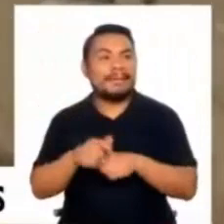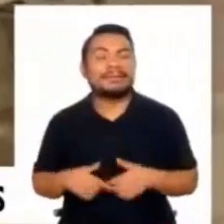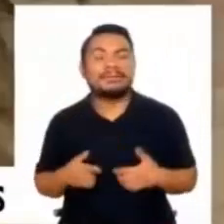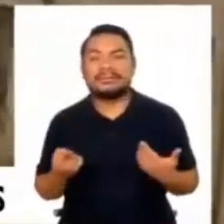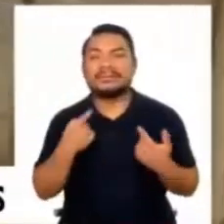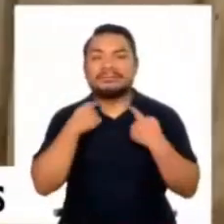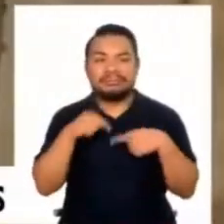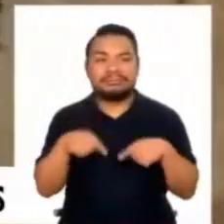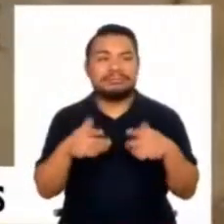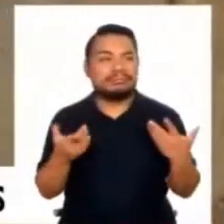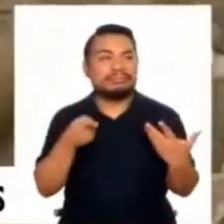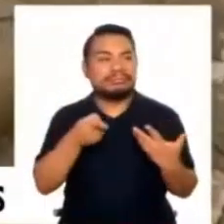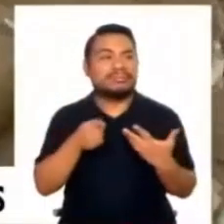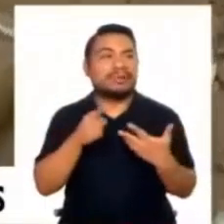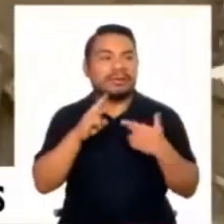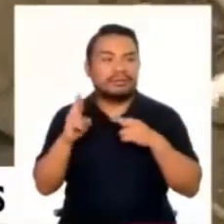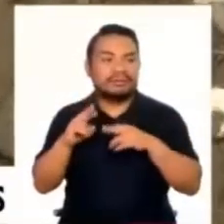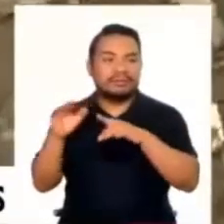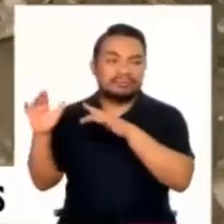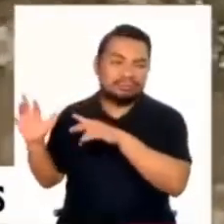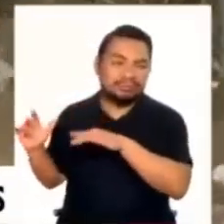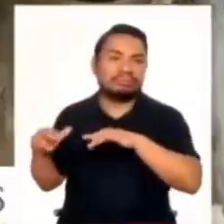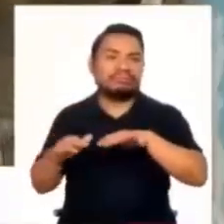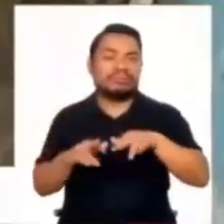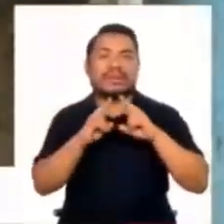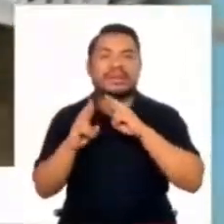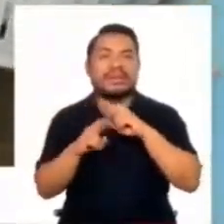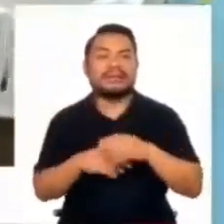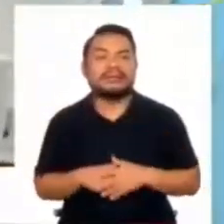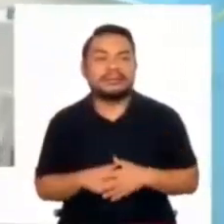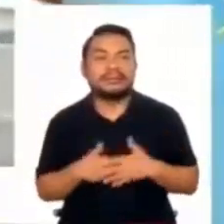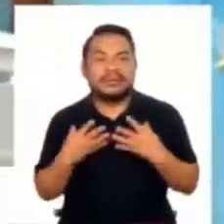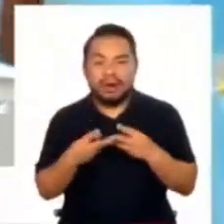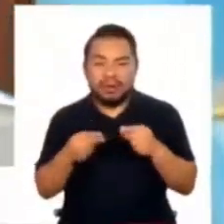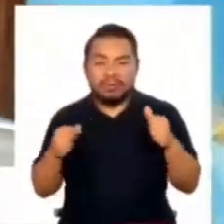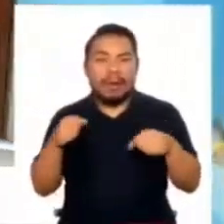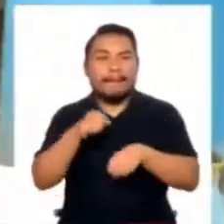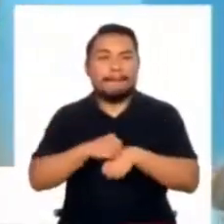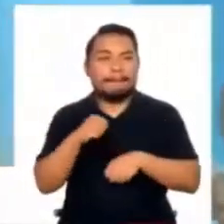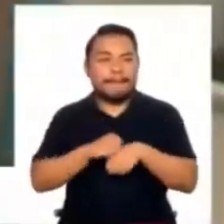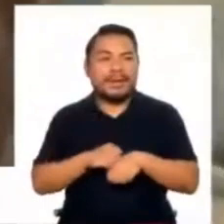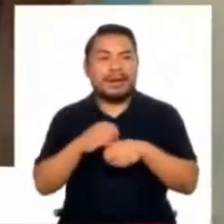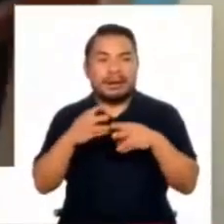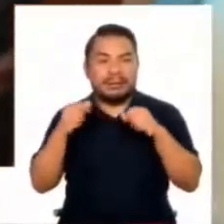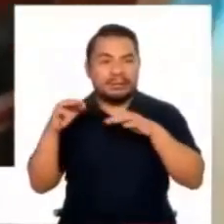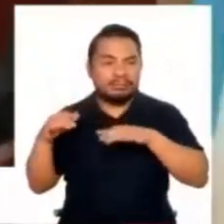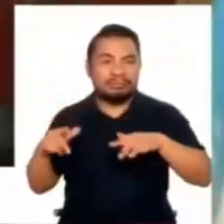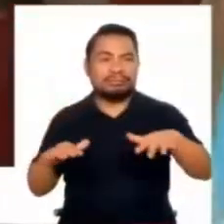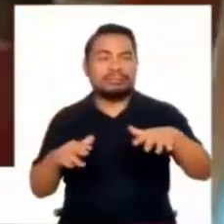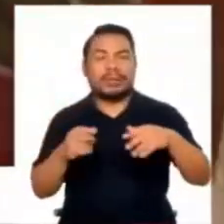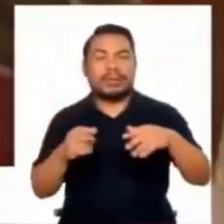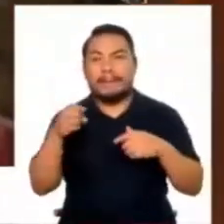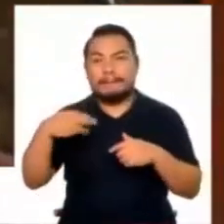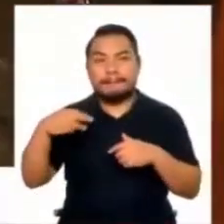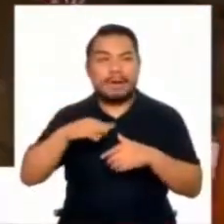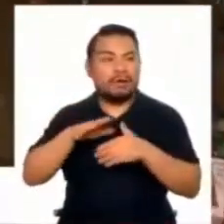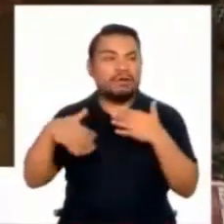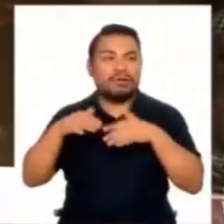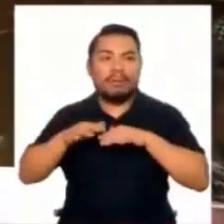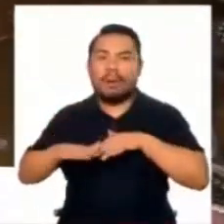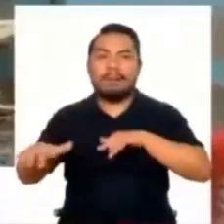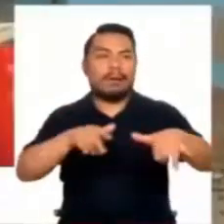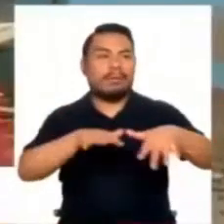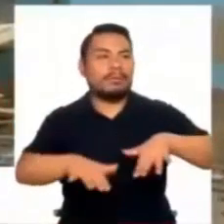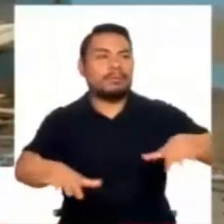resultaron afectadas tras el desborde del Río Seco. Una avalancha de lodo y piedras sorprendió la tarde de este martes a todos los